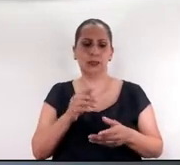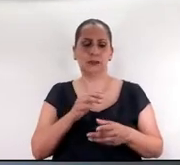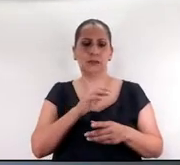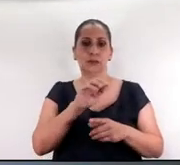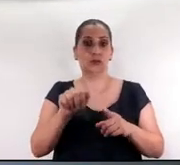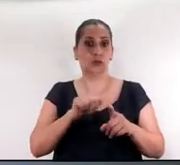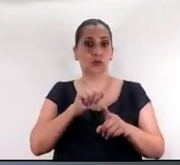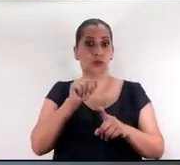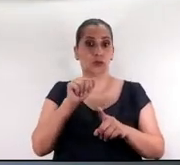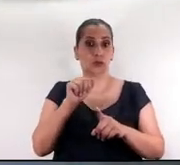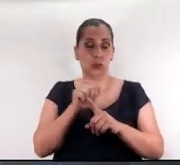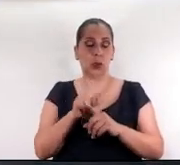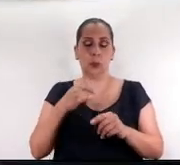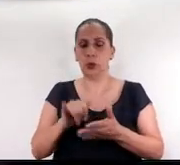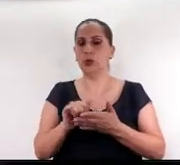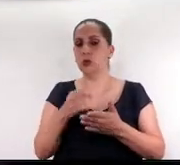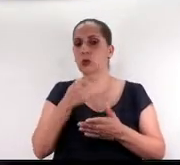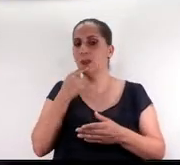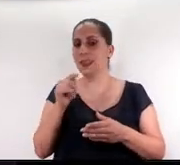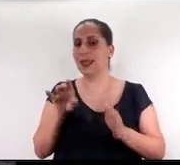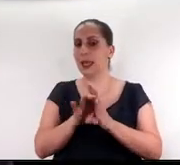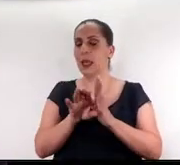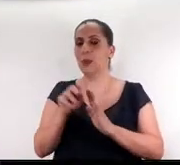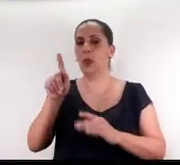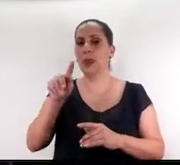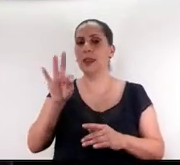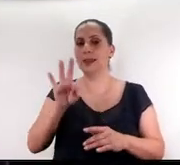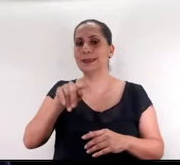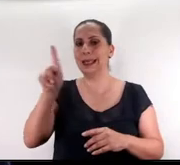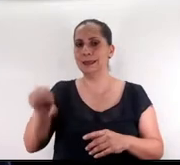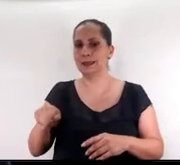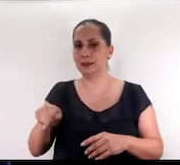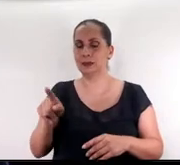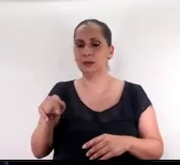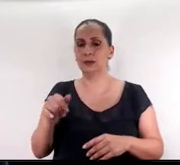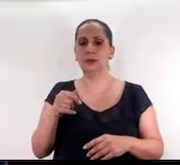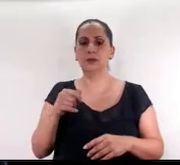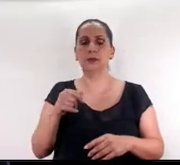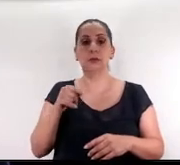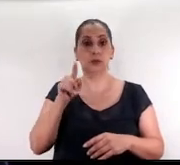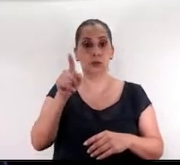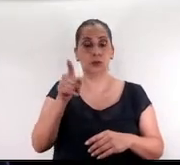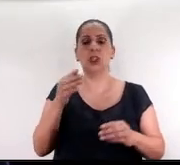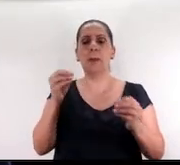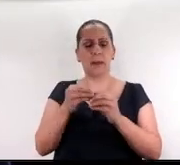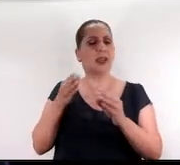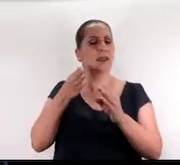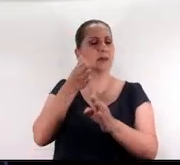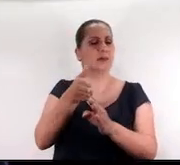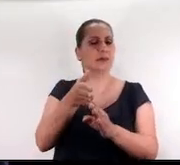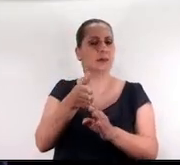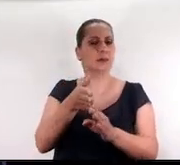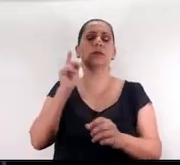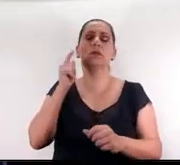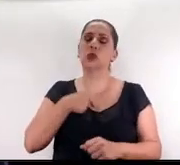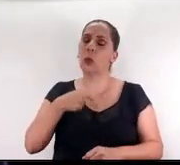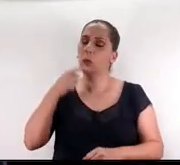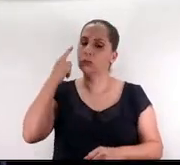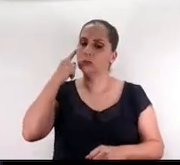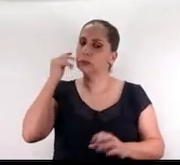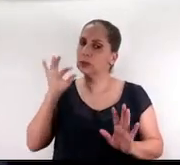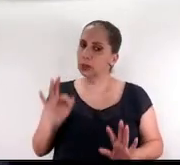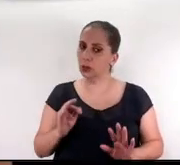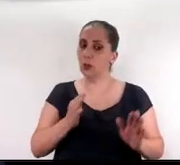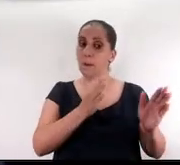sociedades que no han... Por eso puse el ejemplo de Texas, porque es un buen ejemplo para... Entonces usted se dirige más a esa línea. Yo creo que si los planes